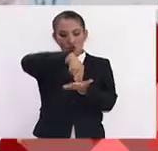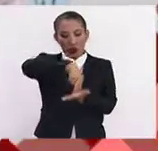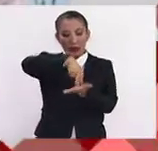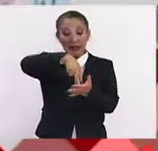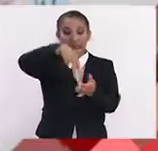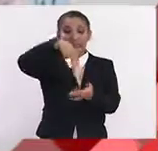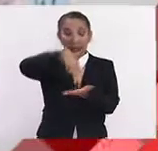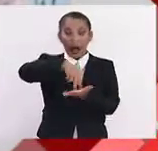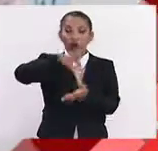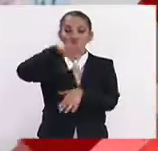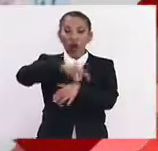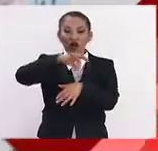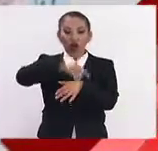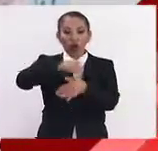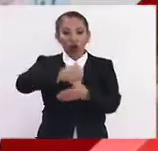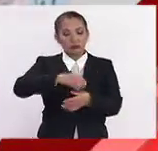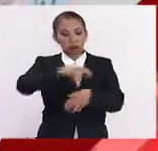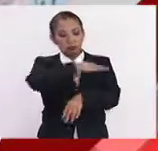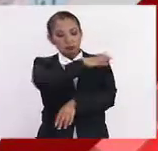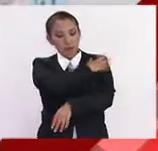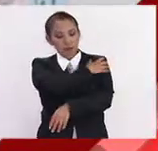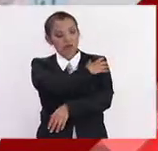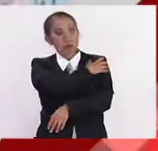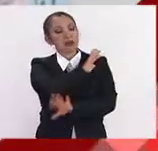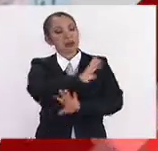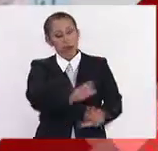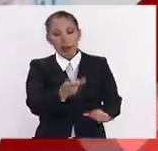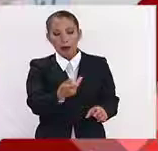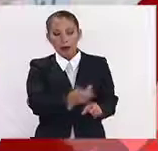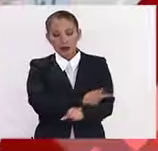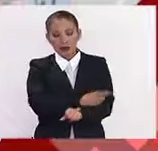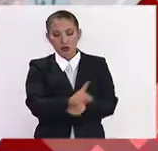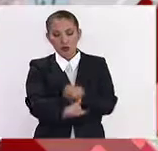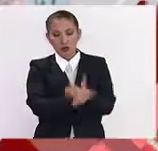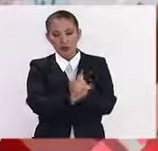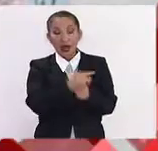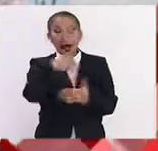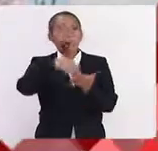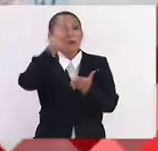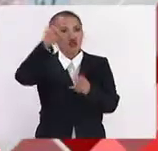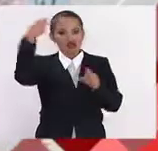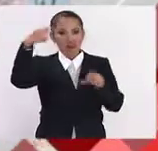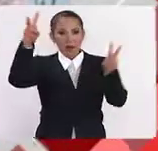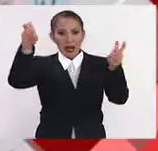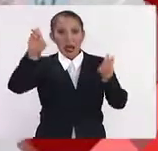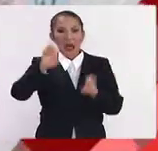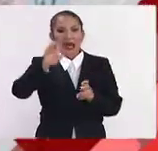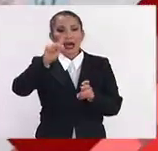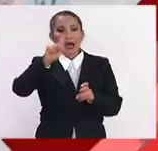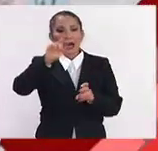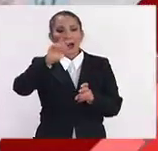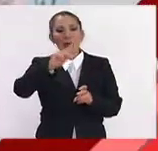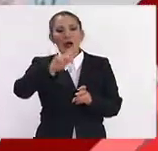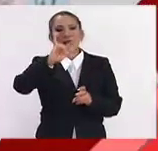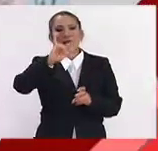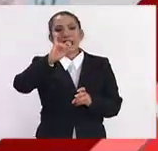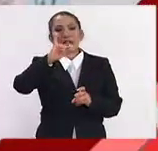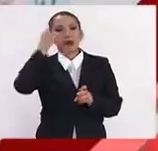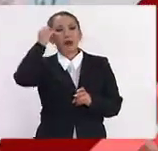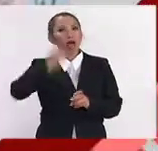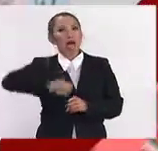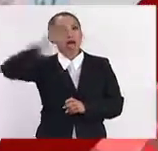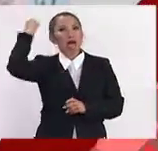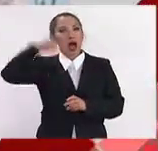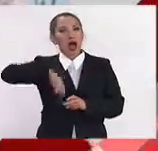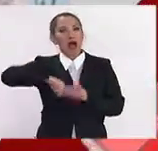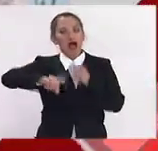pie, los médicos lo toman del hombro y le dicen, pues bueno, ya pasó. La pintura se llama Epilepsia dejando atrás la pesadilla. De